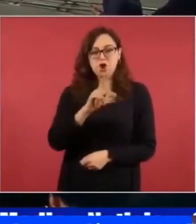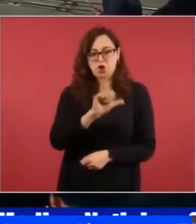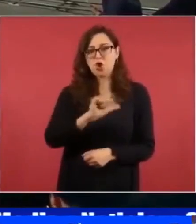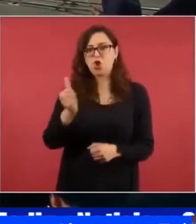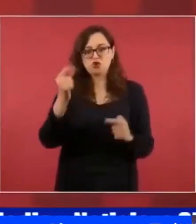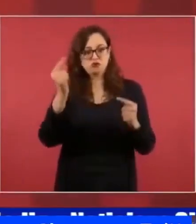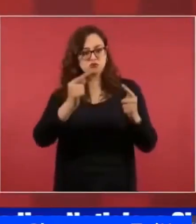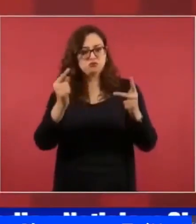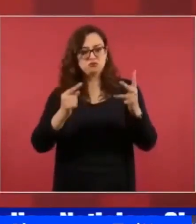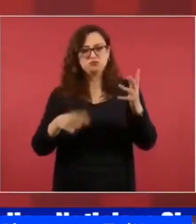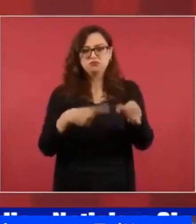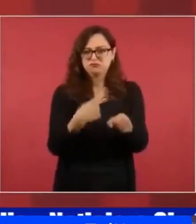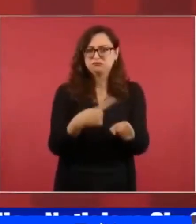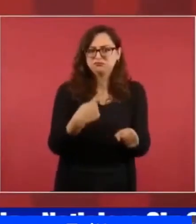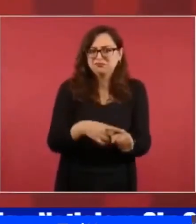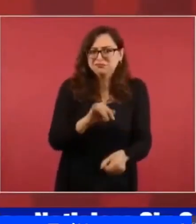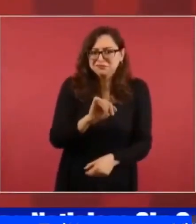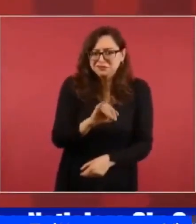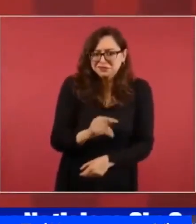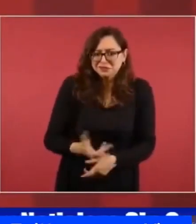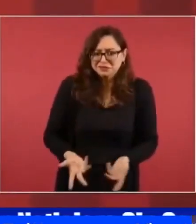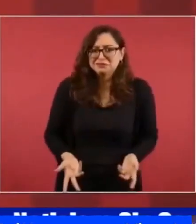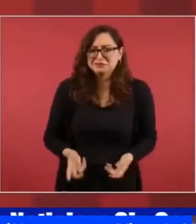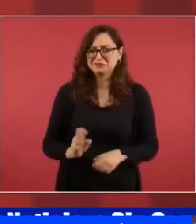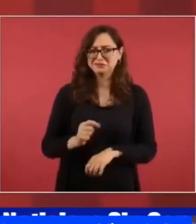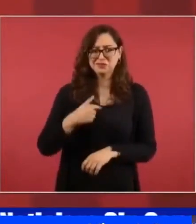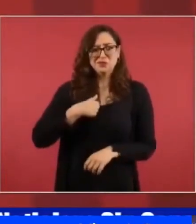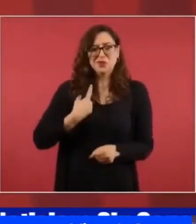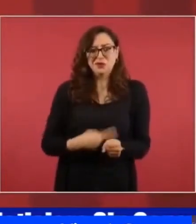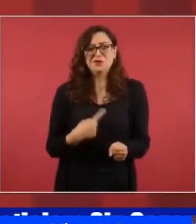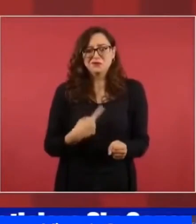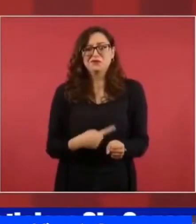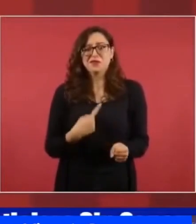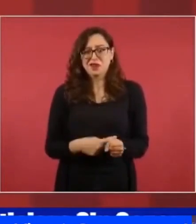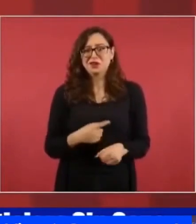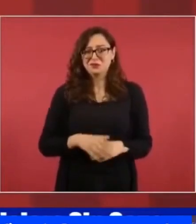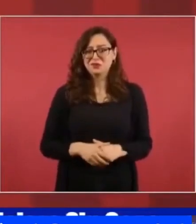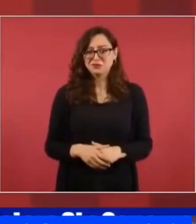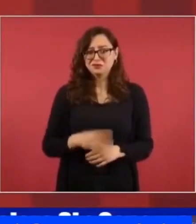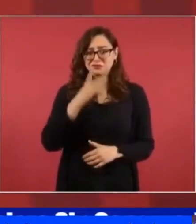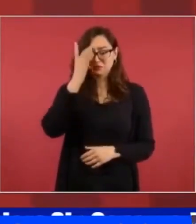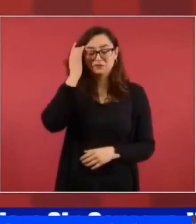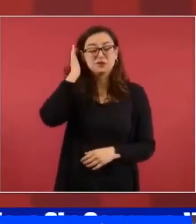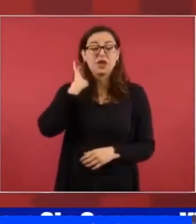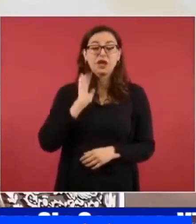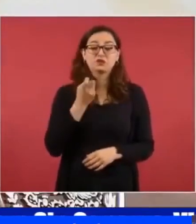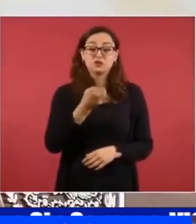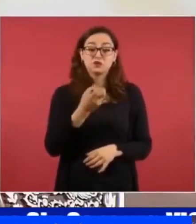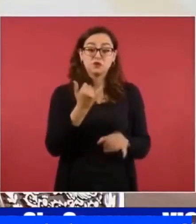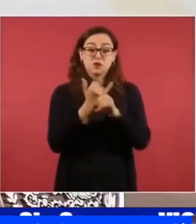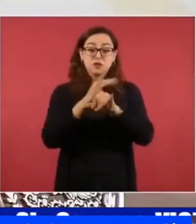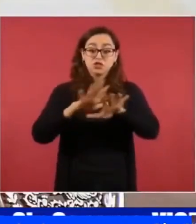Y otros males, todos los que se mencionan ahí.